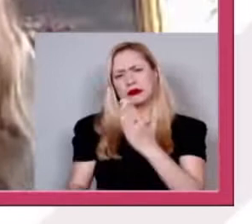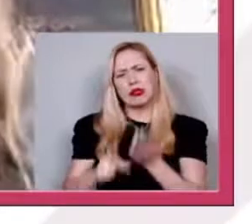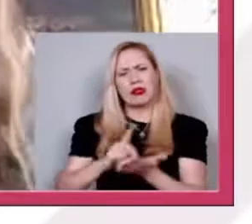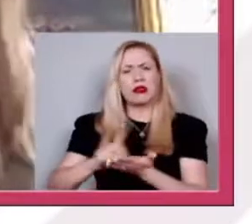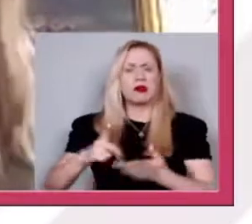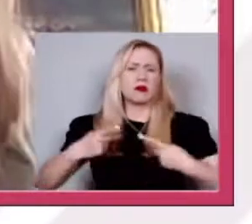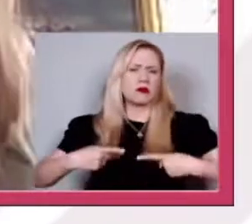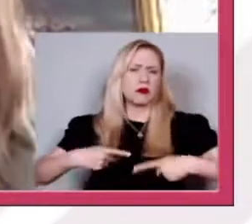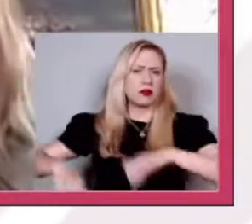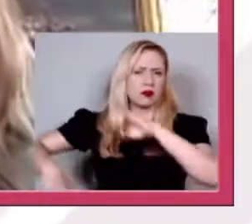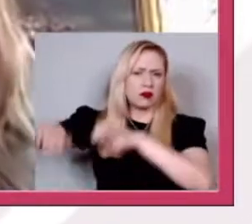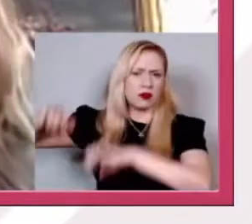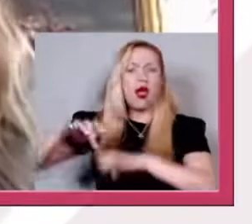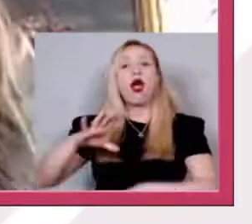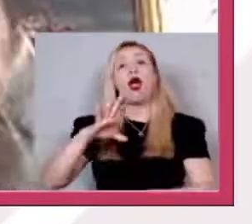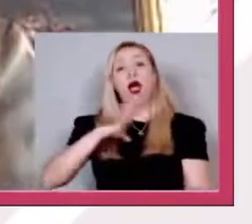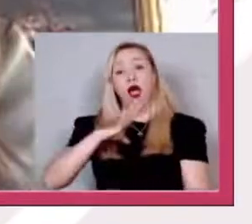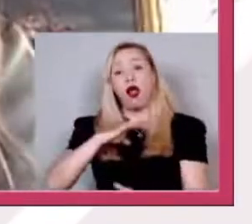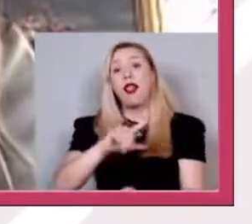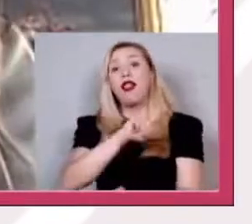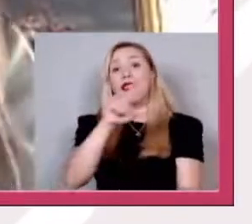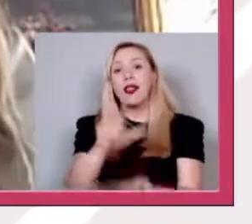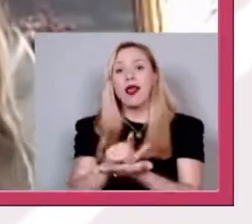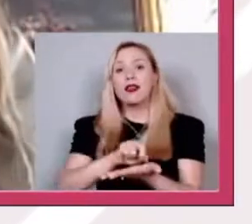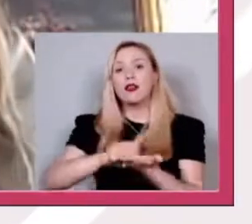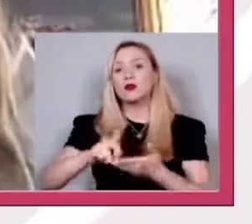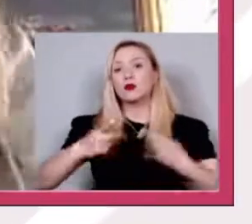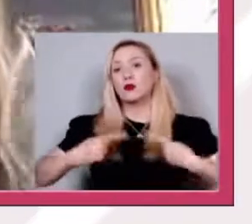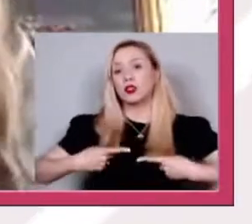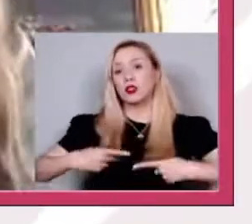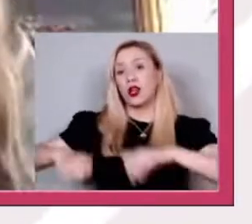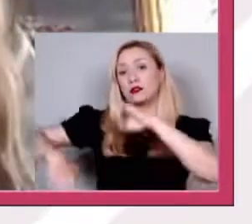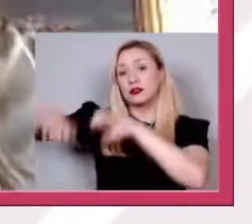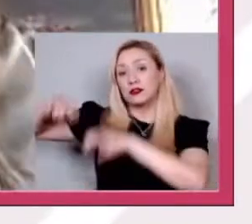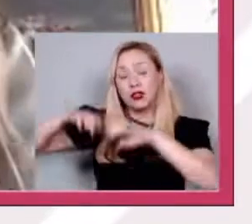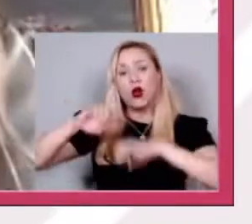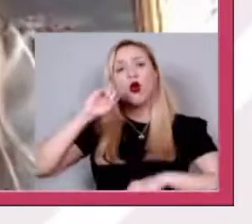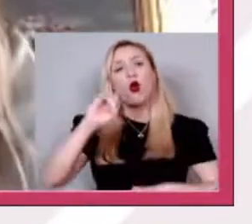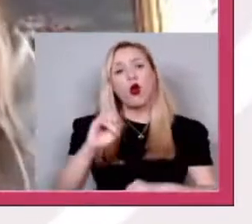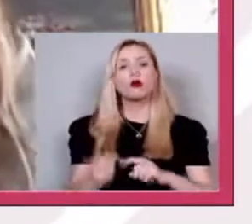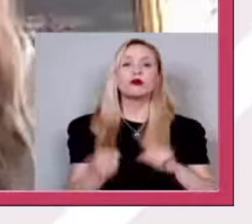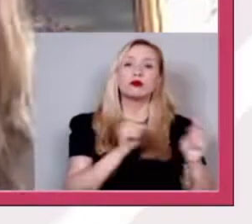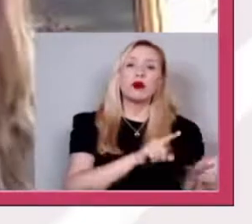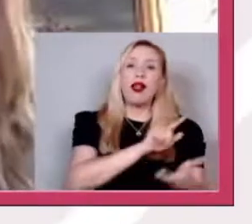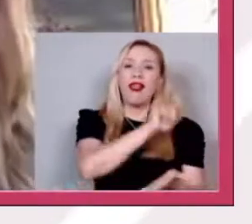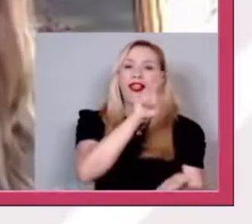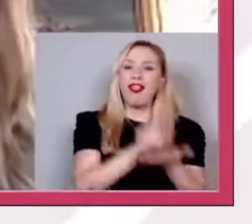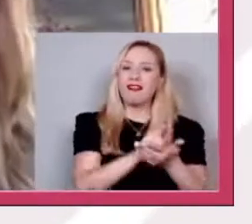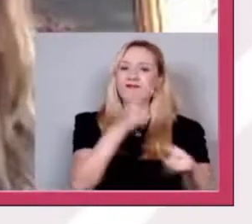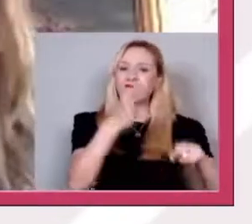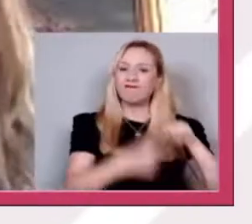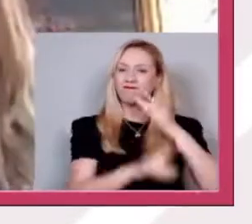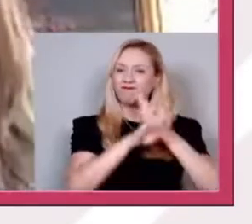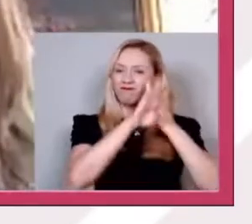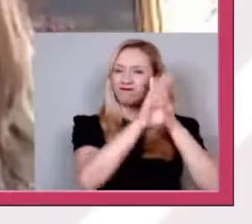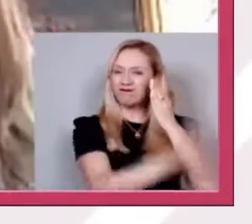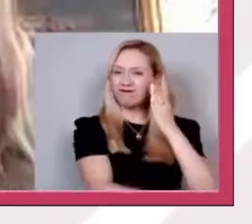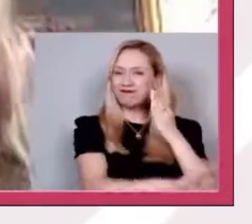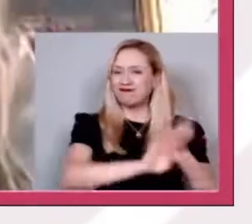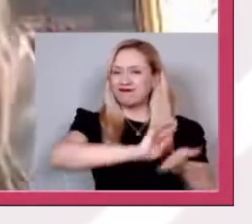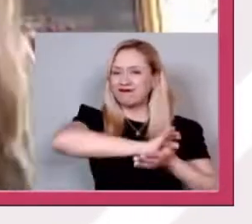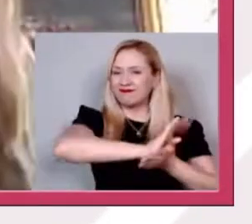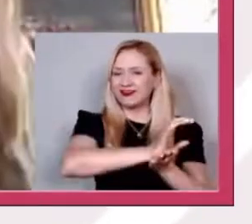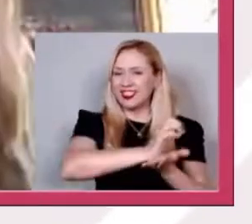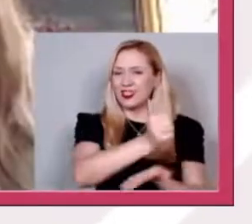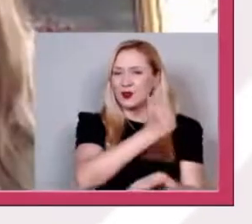mayores. Existen leyes como la Ley de Derechos de las Personas Mayores o la Ley para Prevenir y Eliminar la Discriminación de la Ciudad de México, que